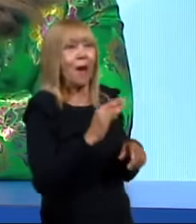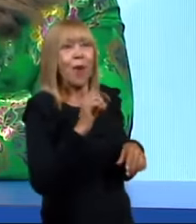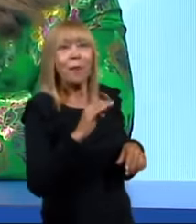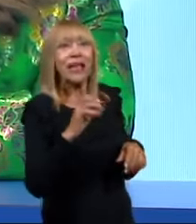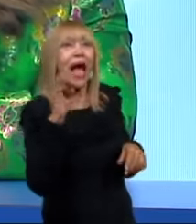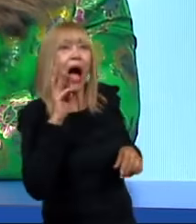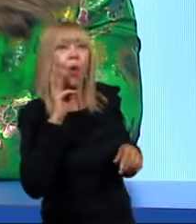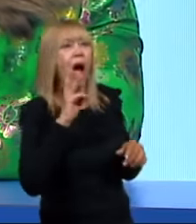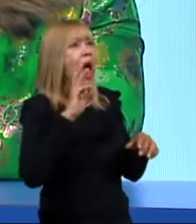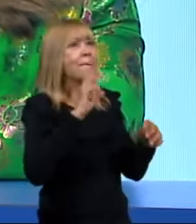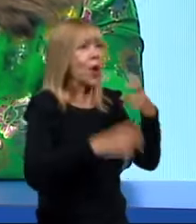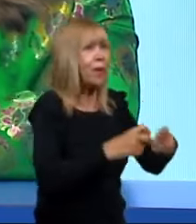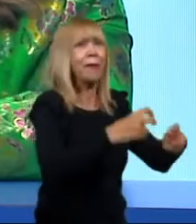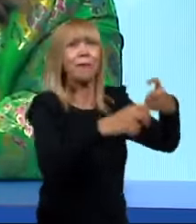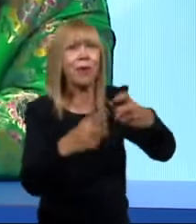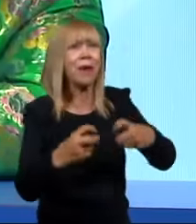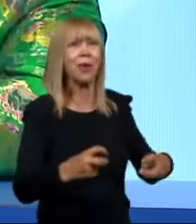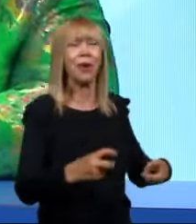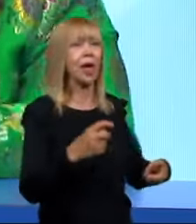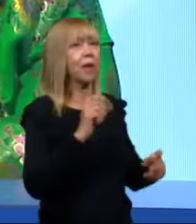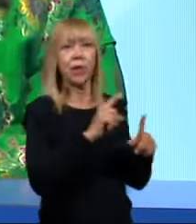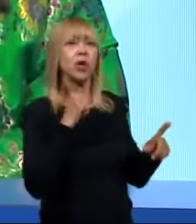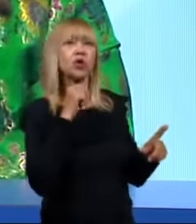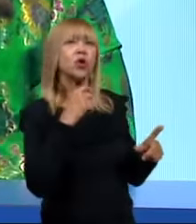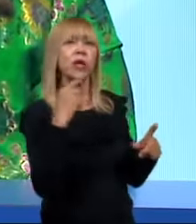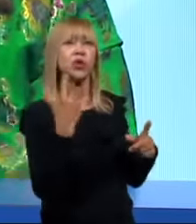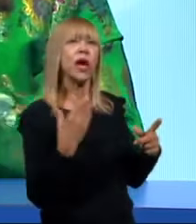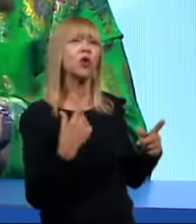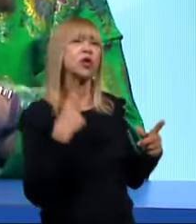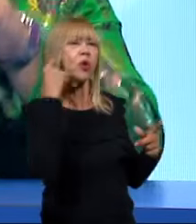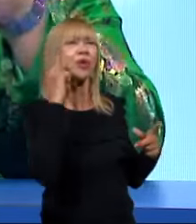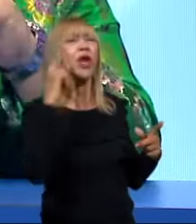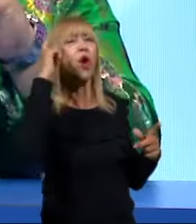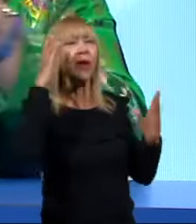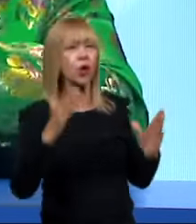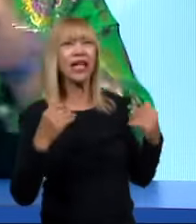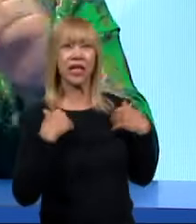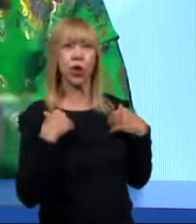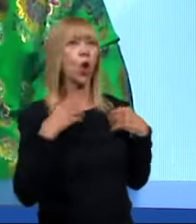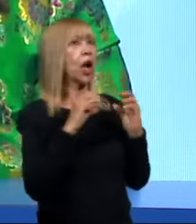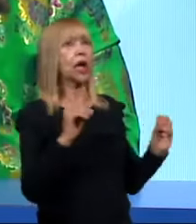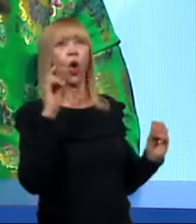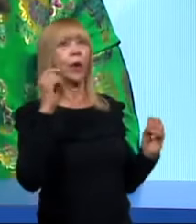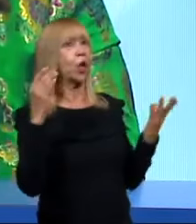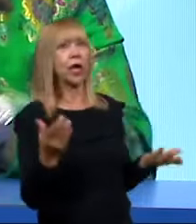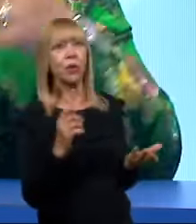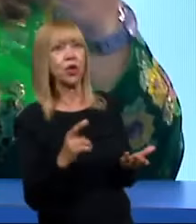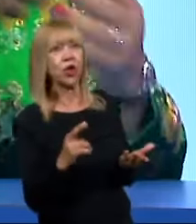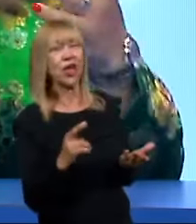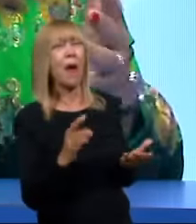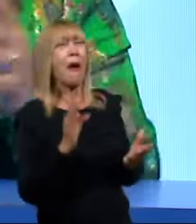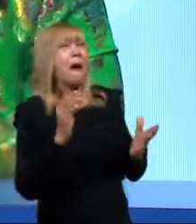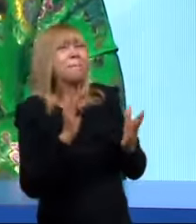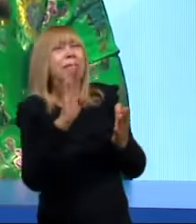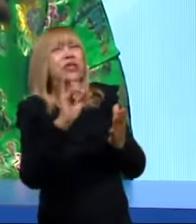crea un problema en cada comunidad. Pero esas no son las únicas cosas que pienso. El gobernador ha tenido lo que ningún gobernador en Puerto Rico,